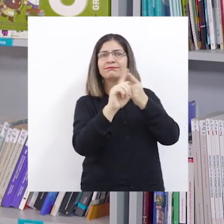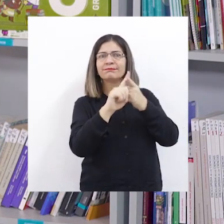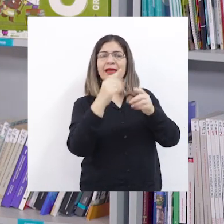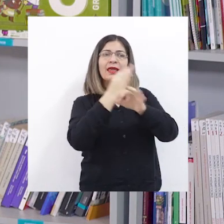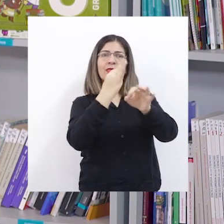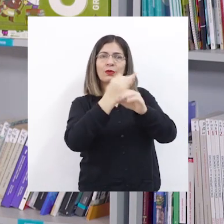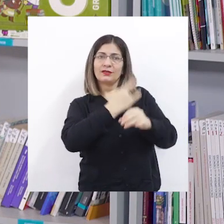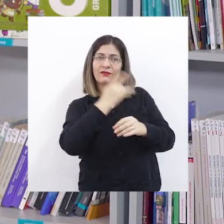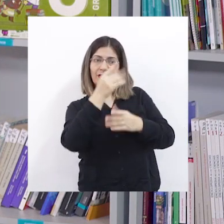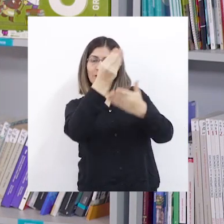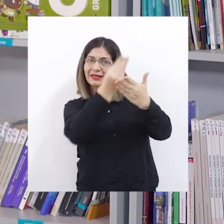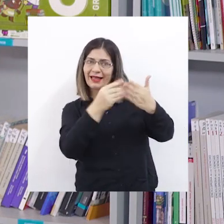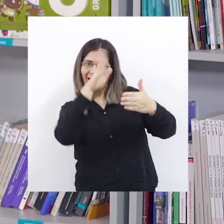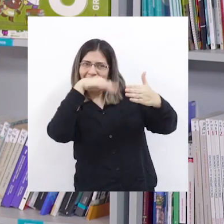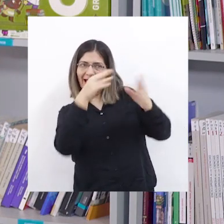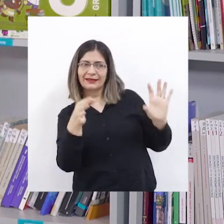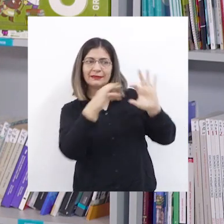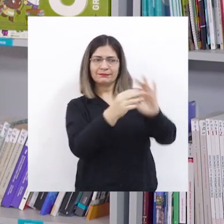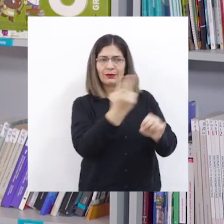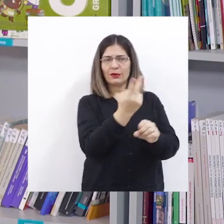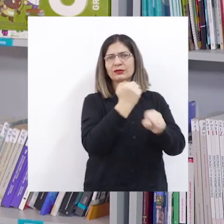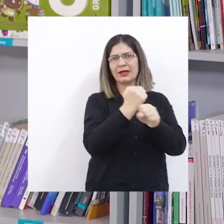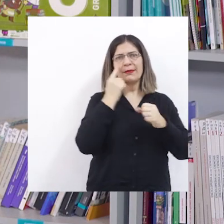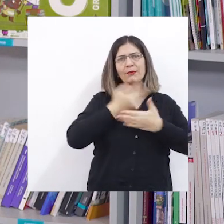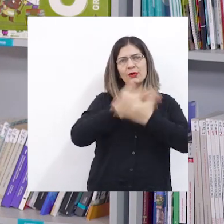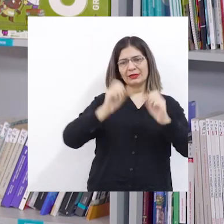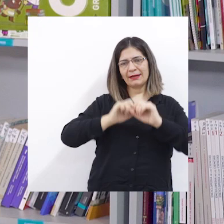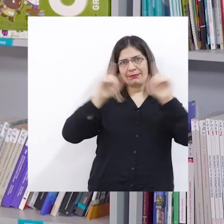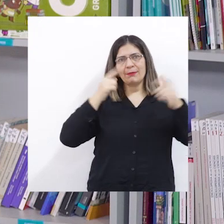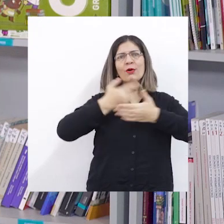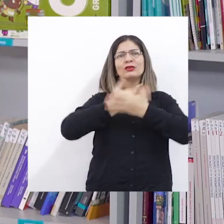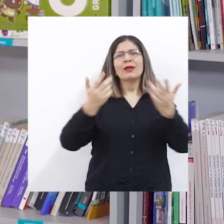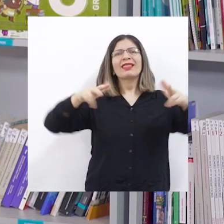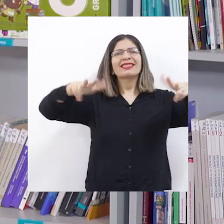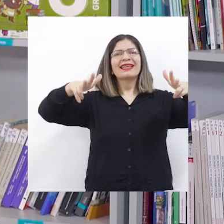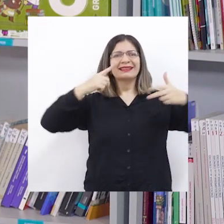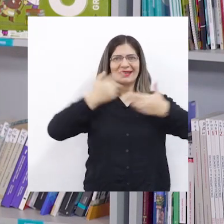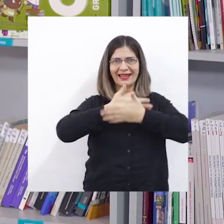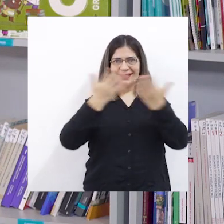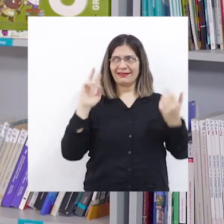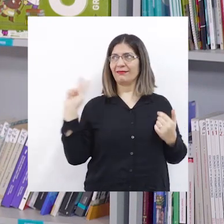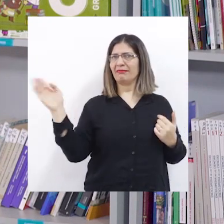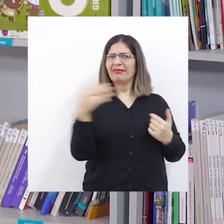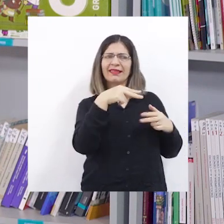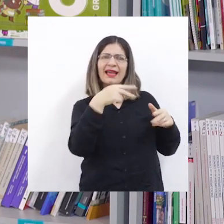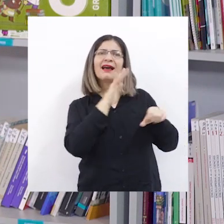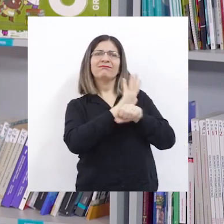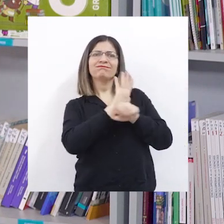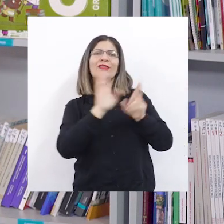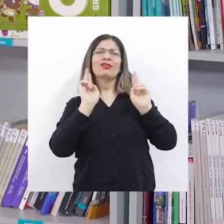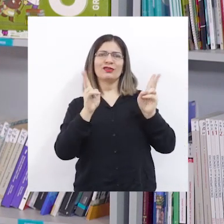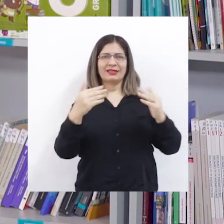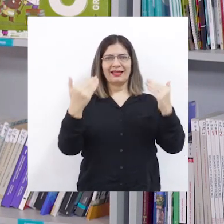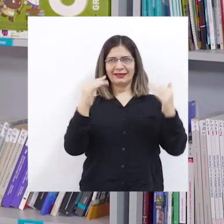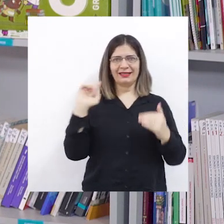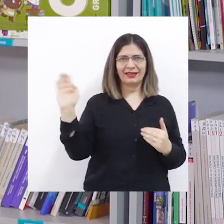quienes intervinieron en la conformación de esta obra de títeres para homenajearlos, por supuesto, a todos ustedes. Antes de terminar